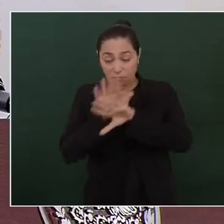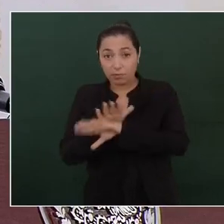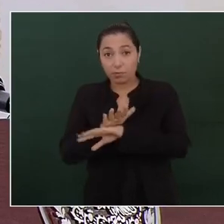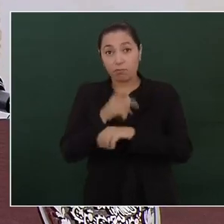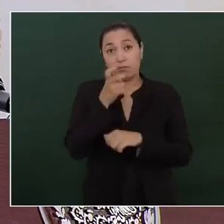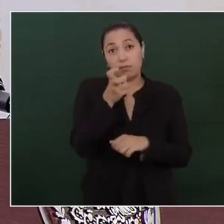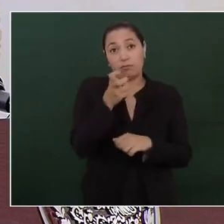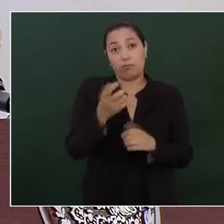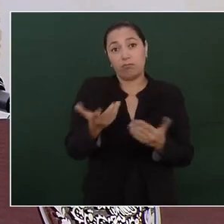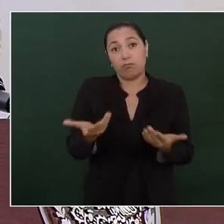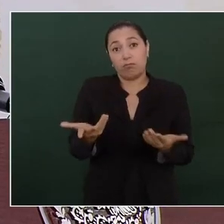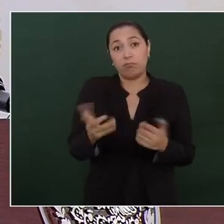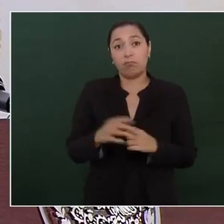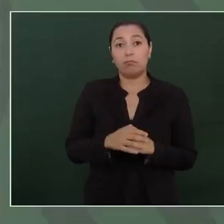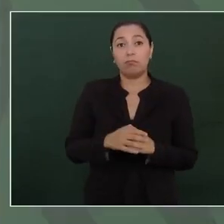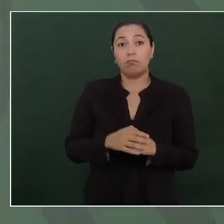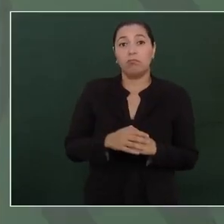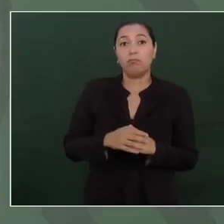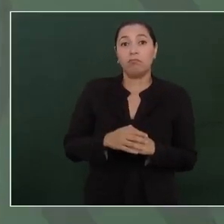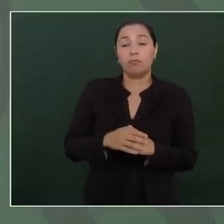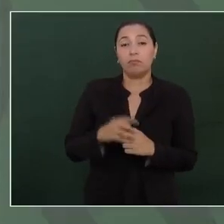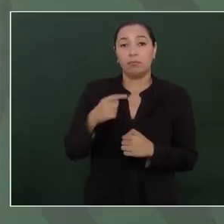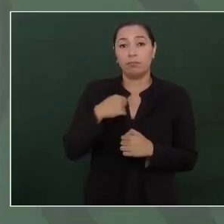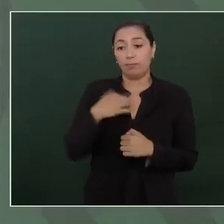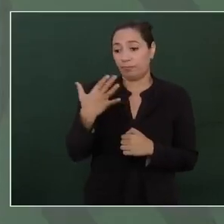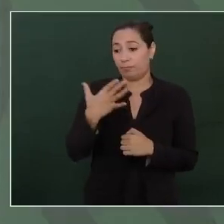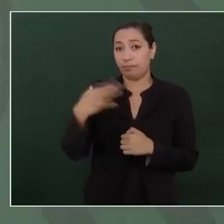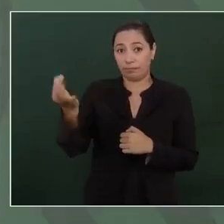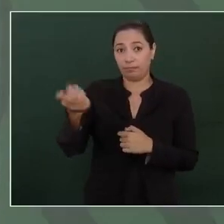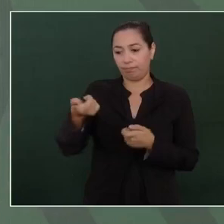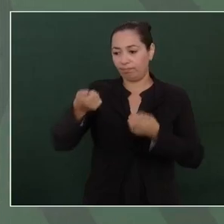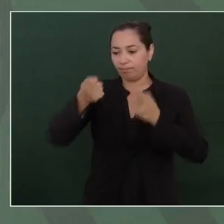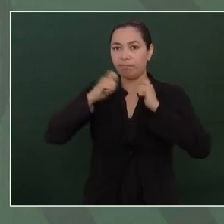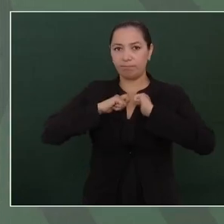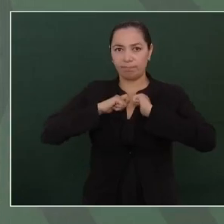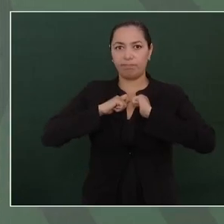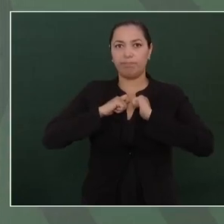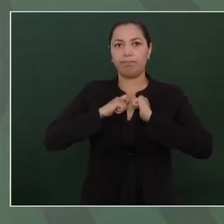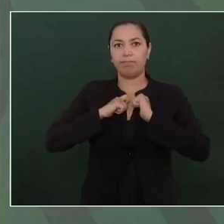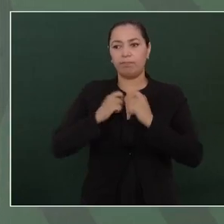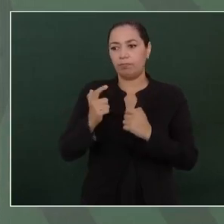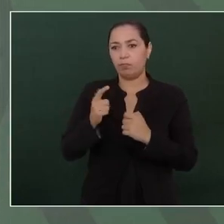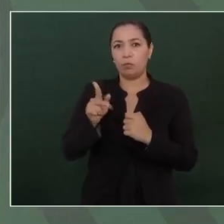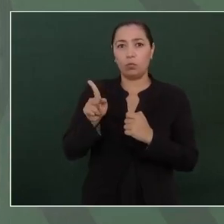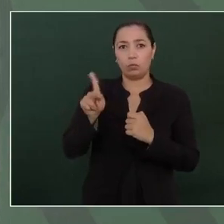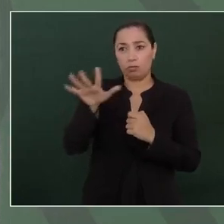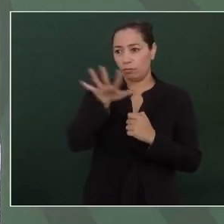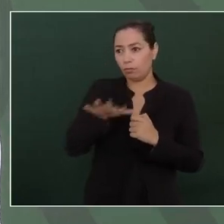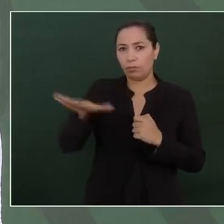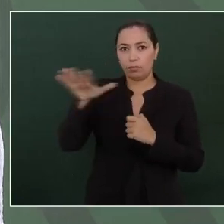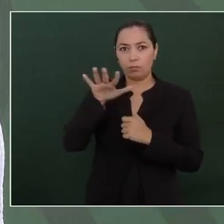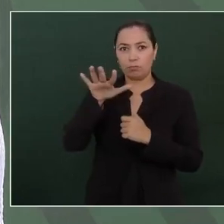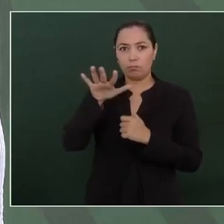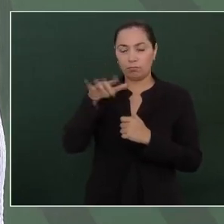y para eso me puso el pueblo. Además,